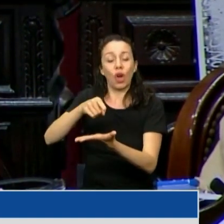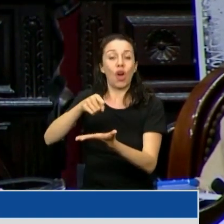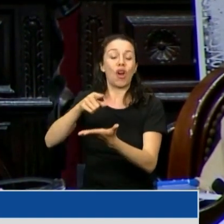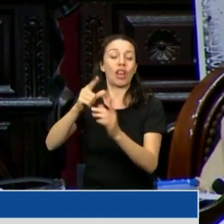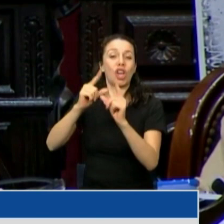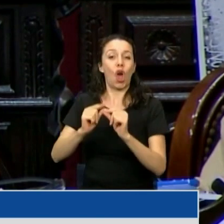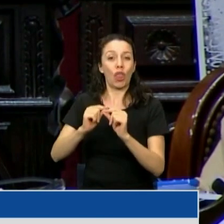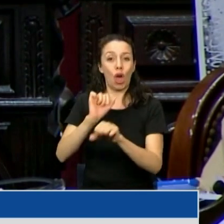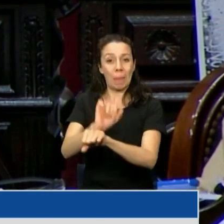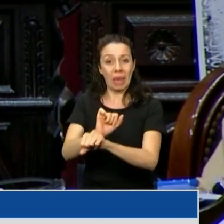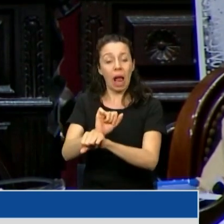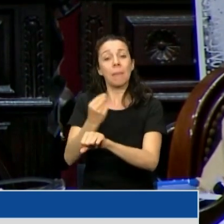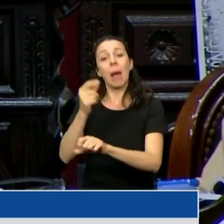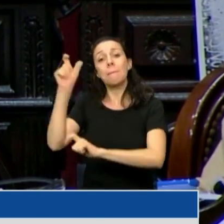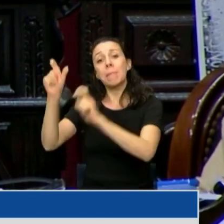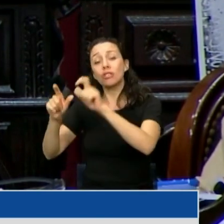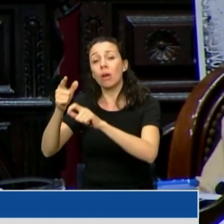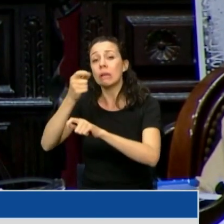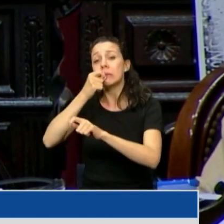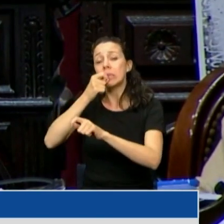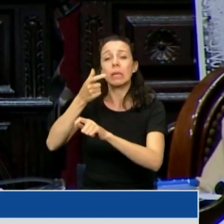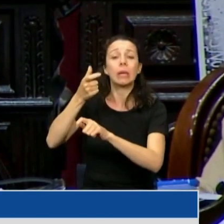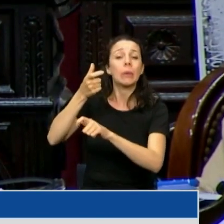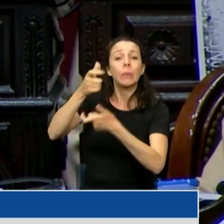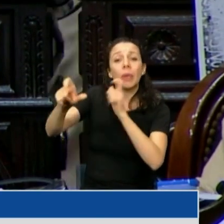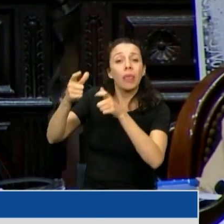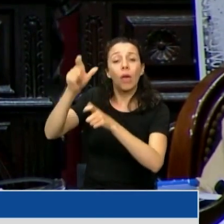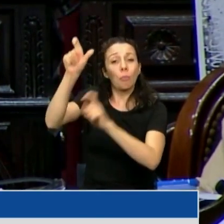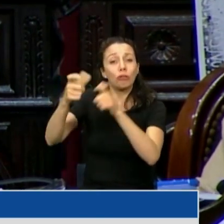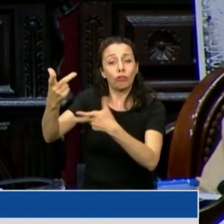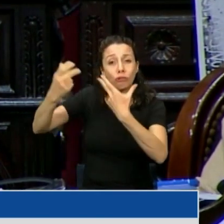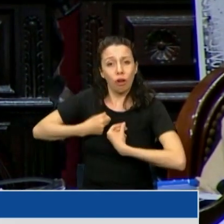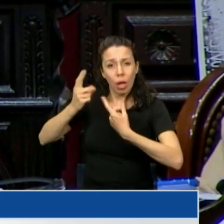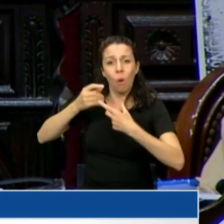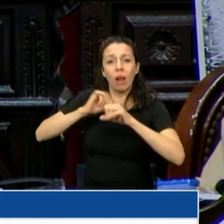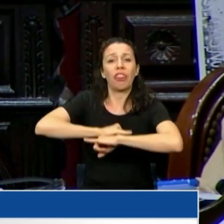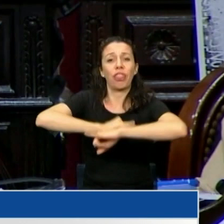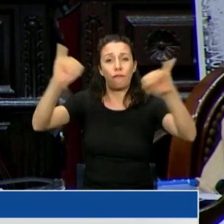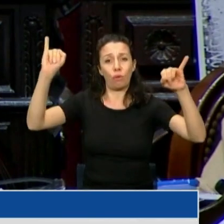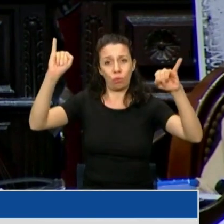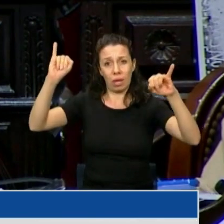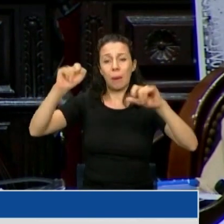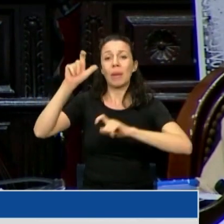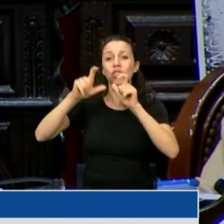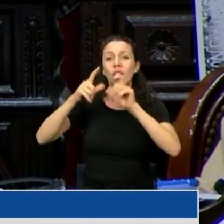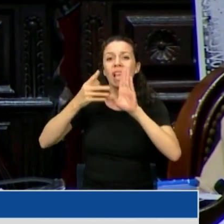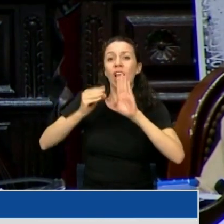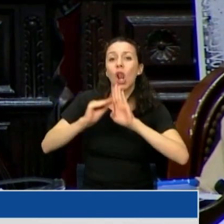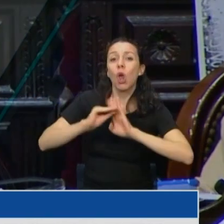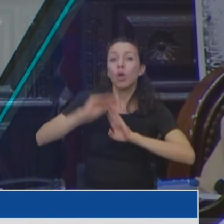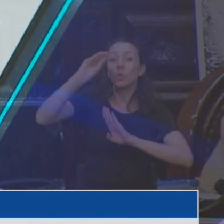sancionar a aquellas personas que difunden material íntimo sin consentimiento, aquellos que suben el material y aquellos que lo difunden también.